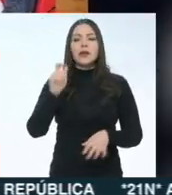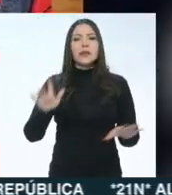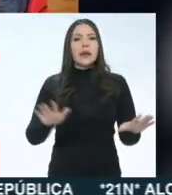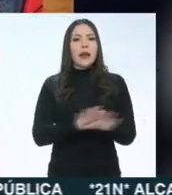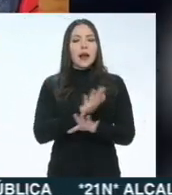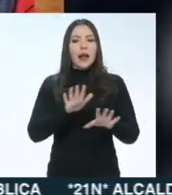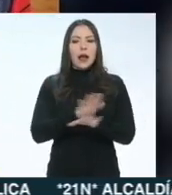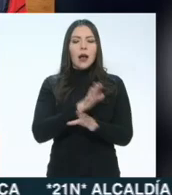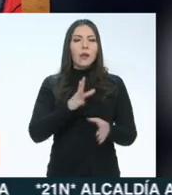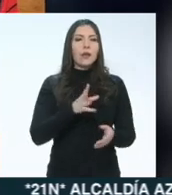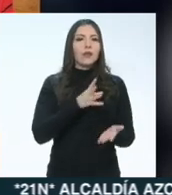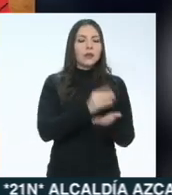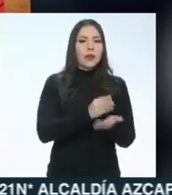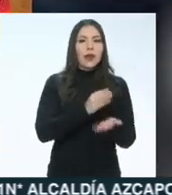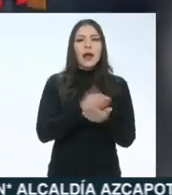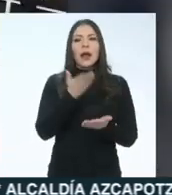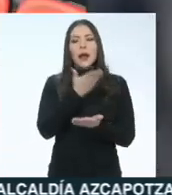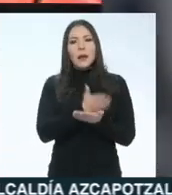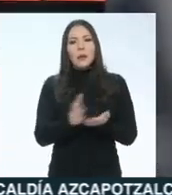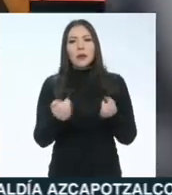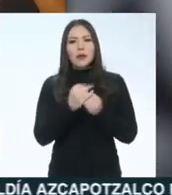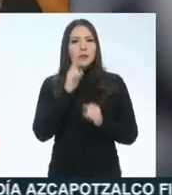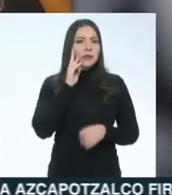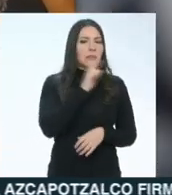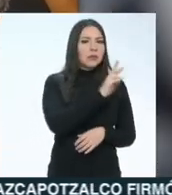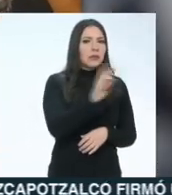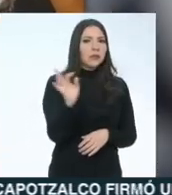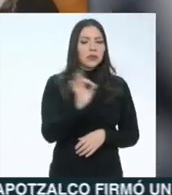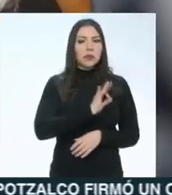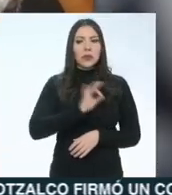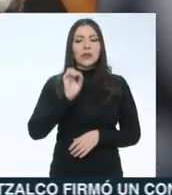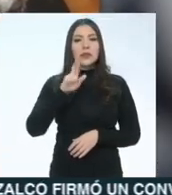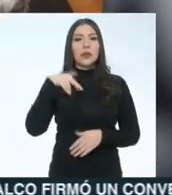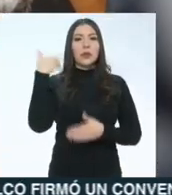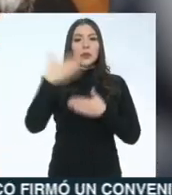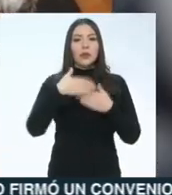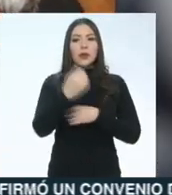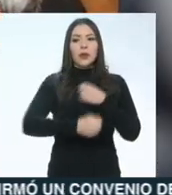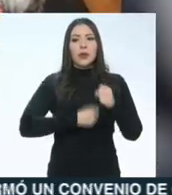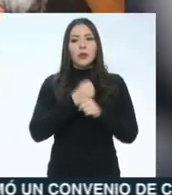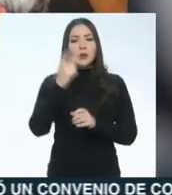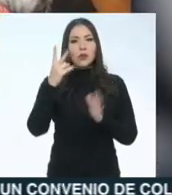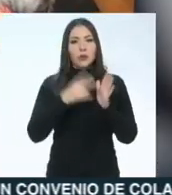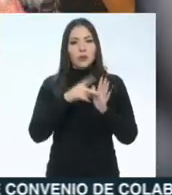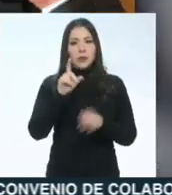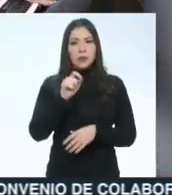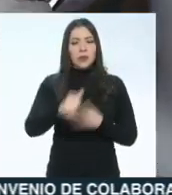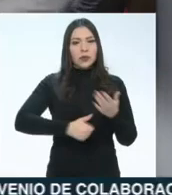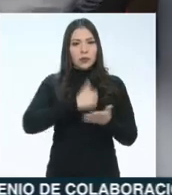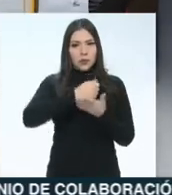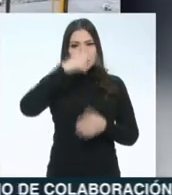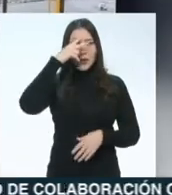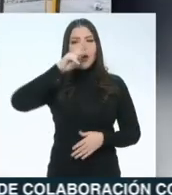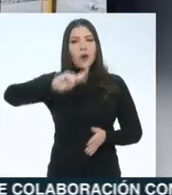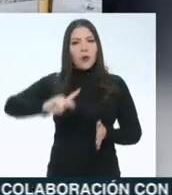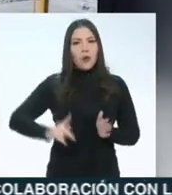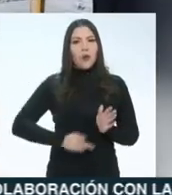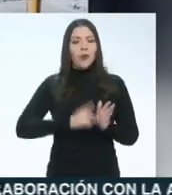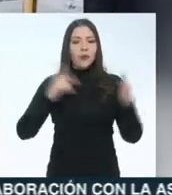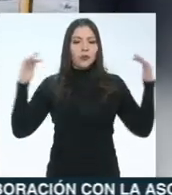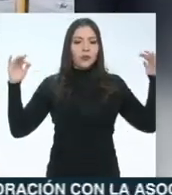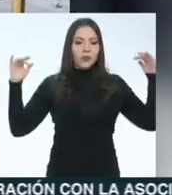la obra, también abordaron la posibilidad de que para el 2020 la Ciudad de México vuelva a ser sede de juegos de